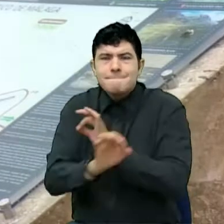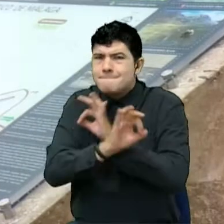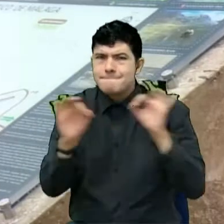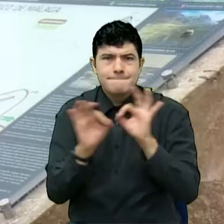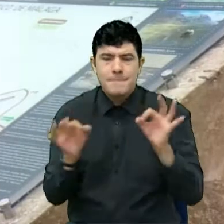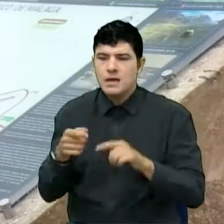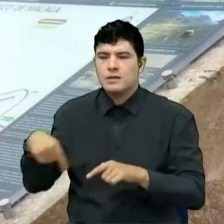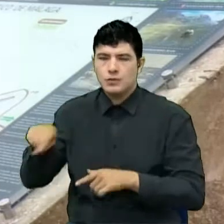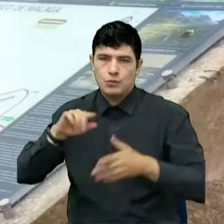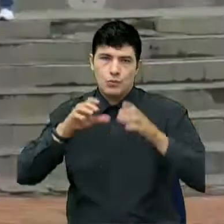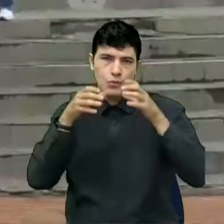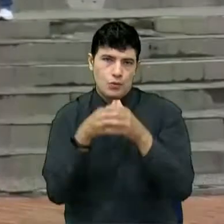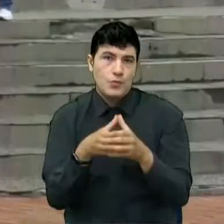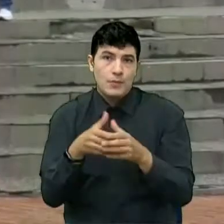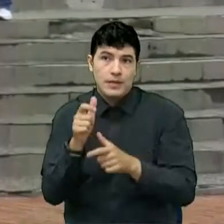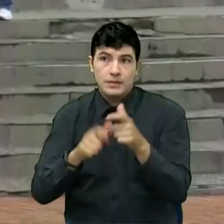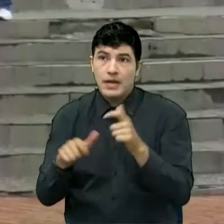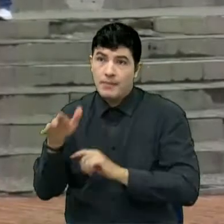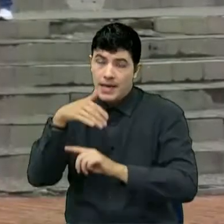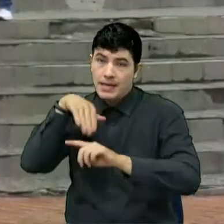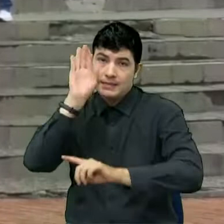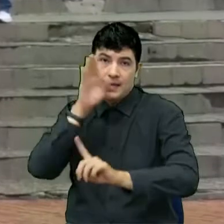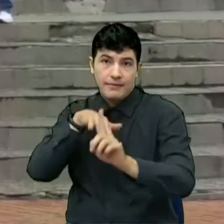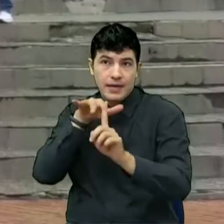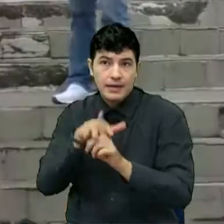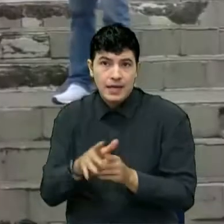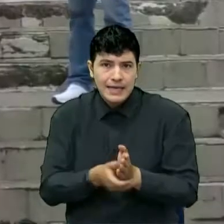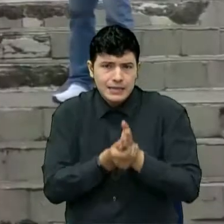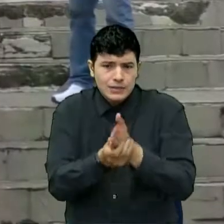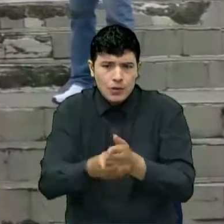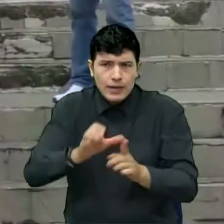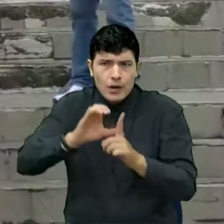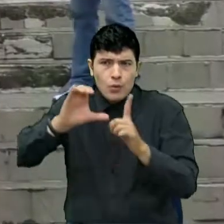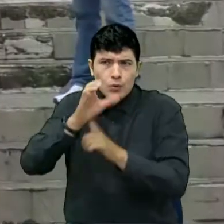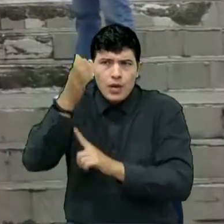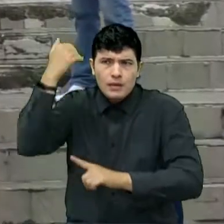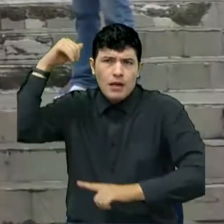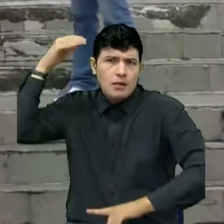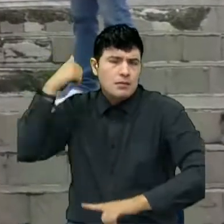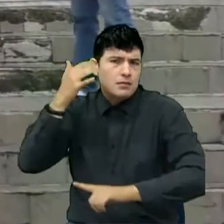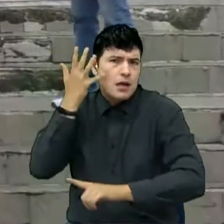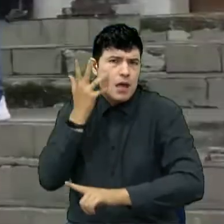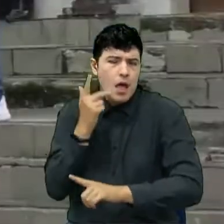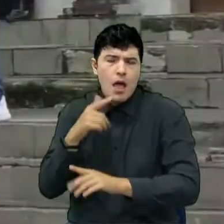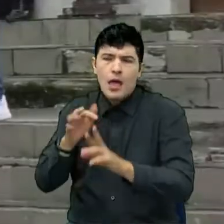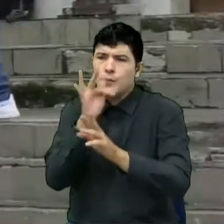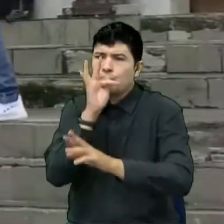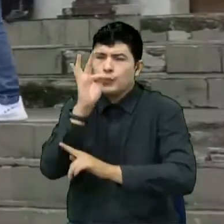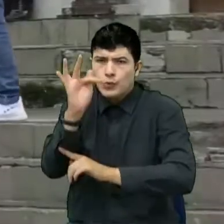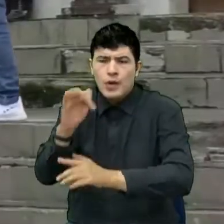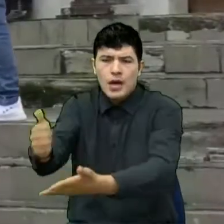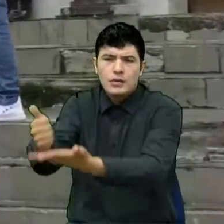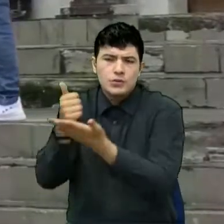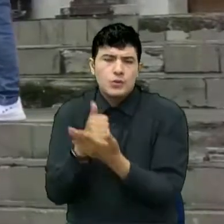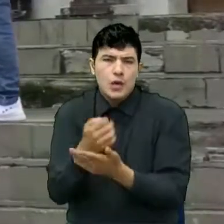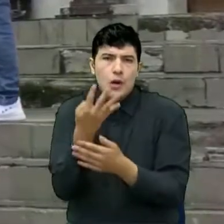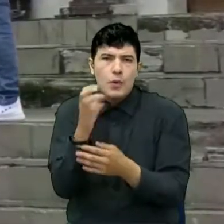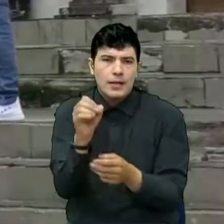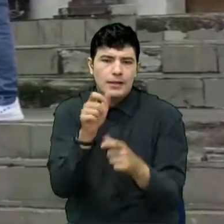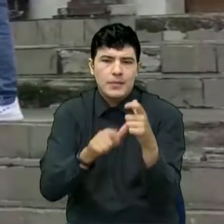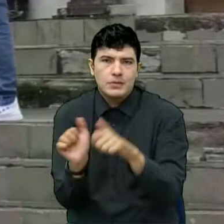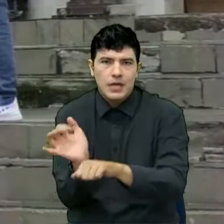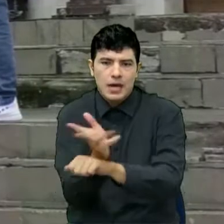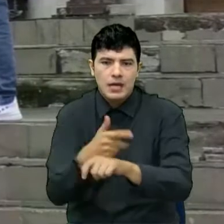época de pandemia según los gestores culturales desde hace ya varios días les prometieron ayudas a 40 artistas del municipio